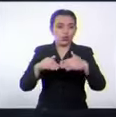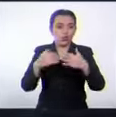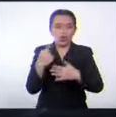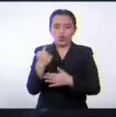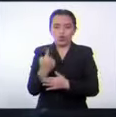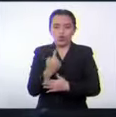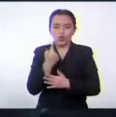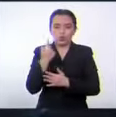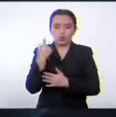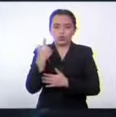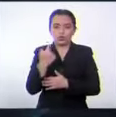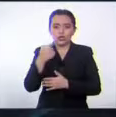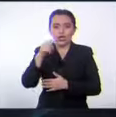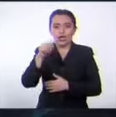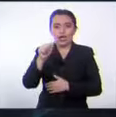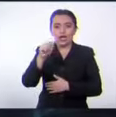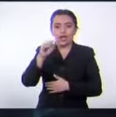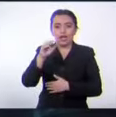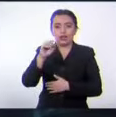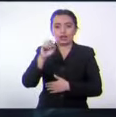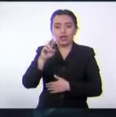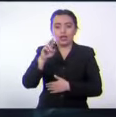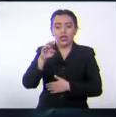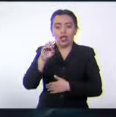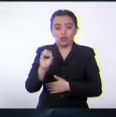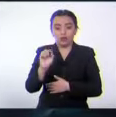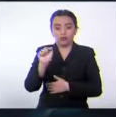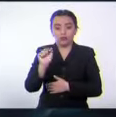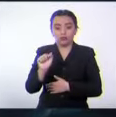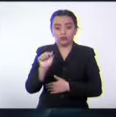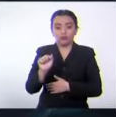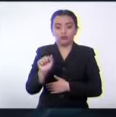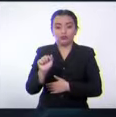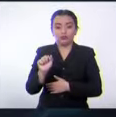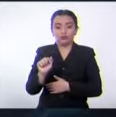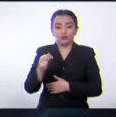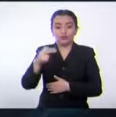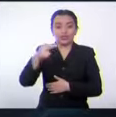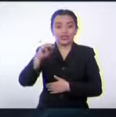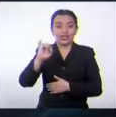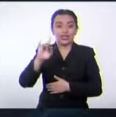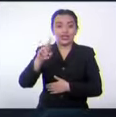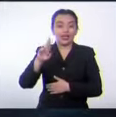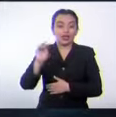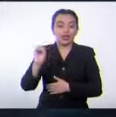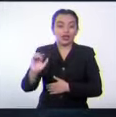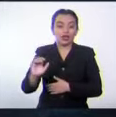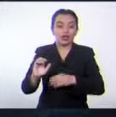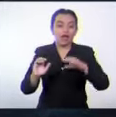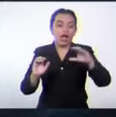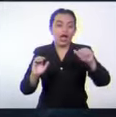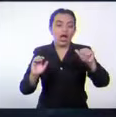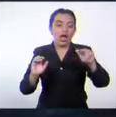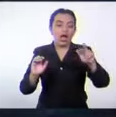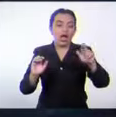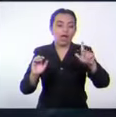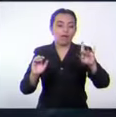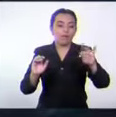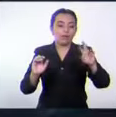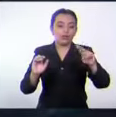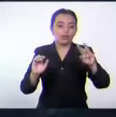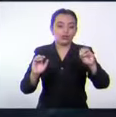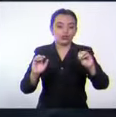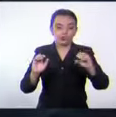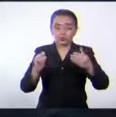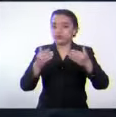sino muchos aceros diferentes. Tanto el hierro como el carbono se encuentran en altas proporciones en